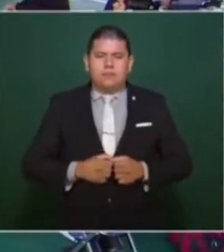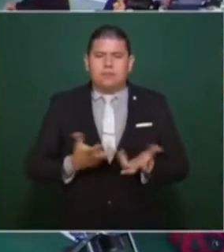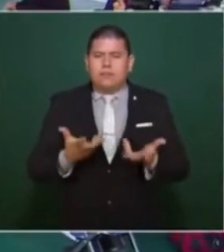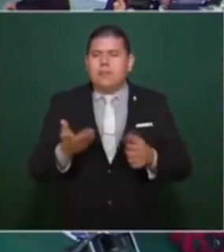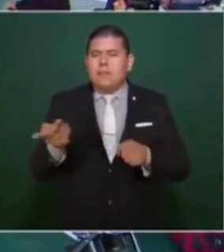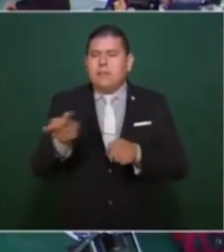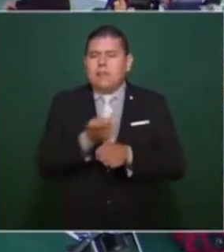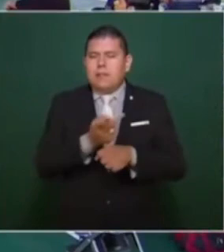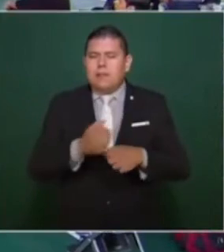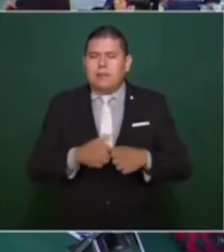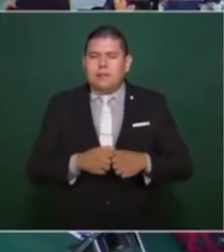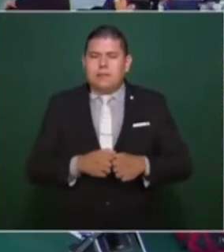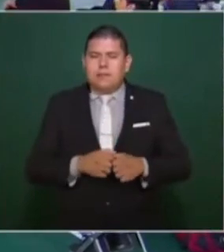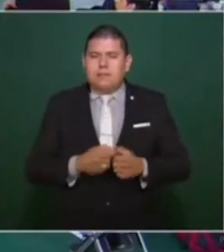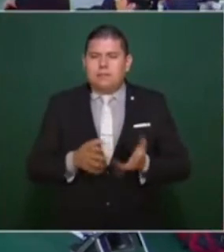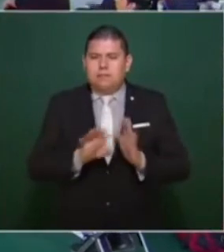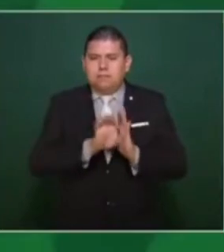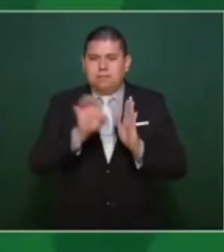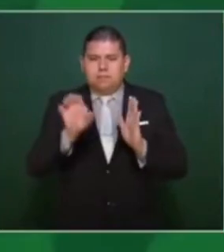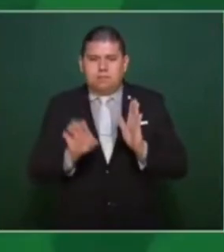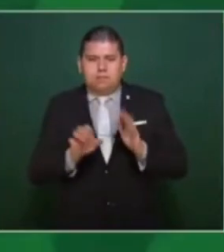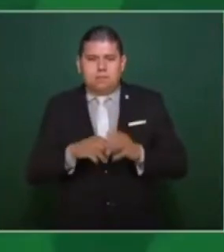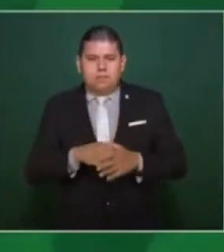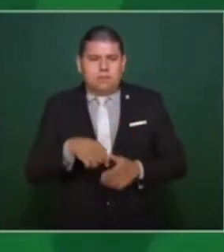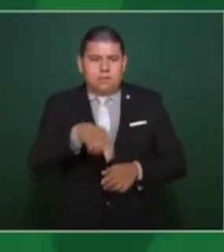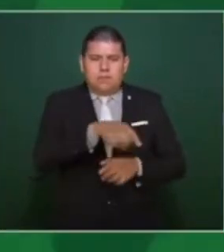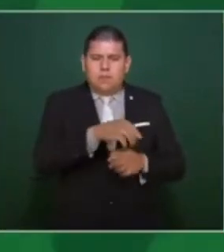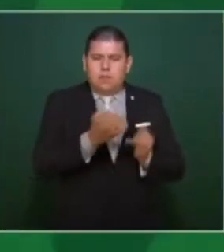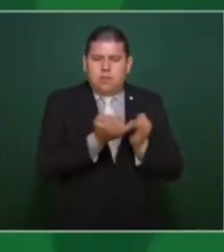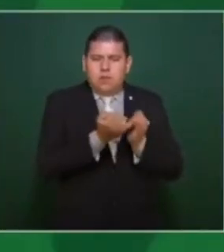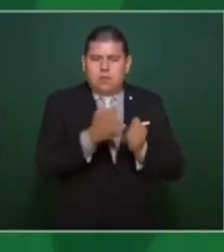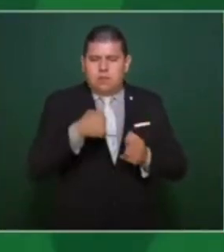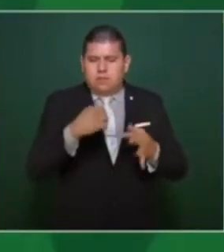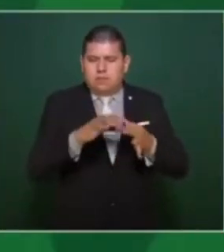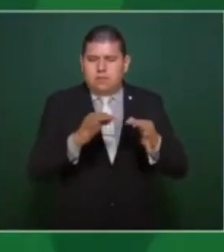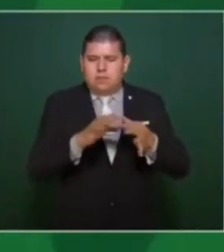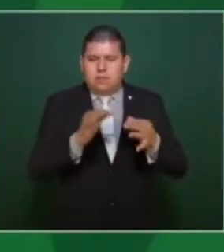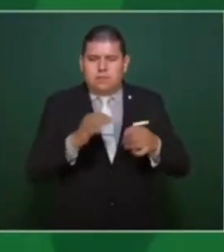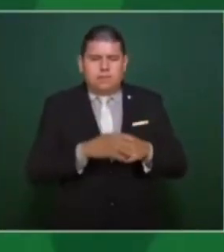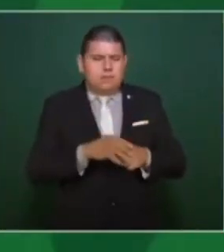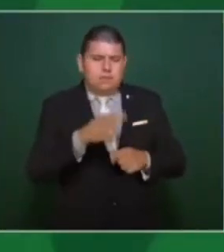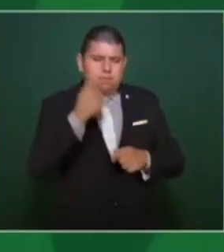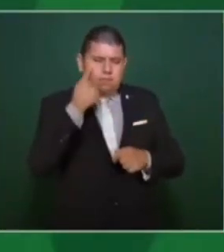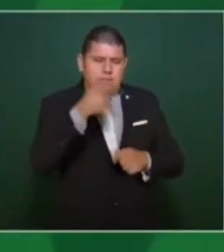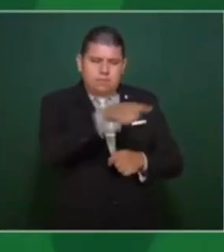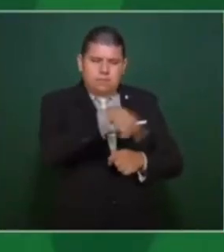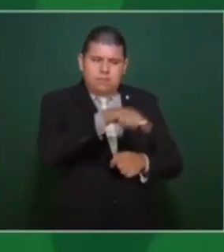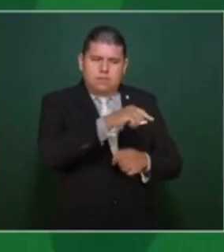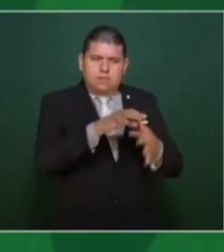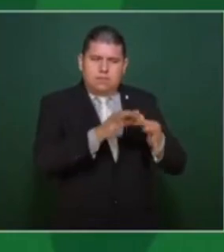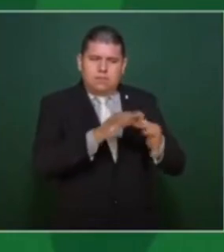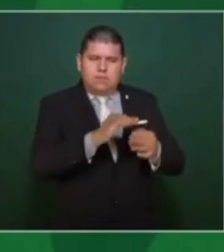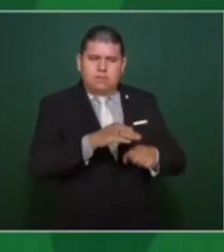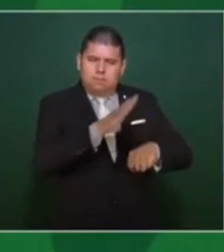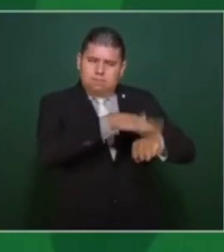Además, ellos ahora, y también aprovecho para mandarles un mensaje a todos ellos,